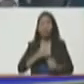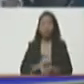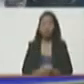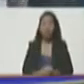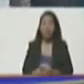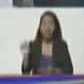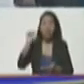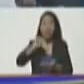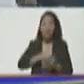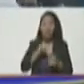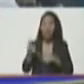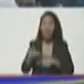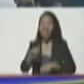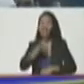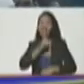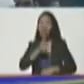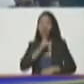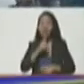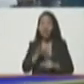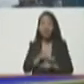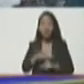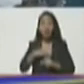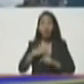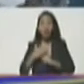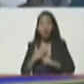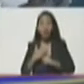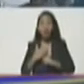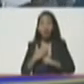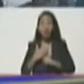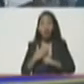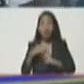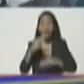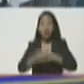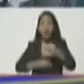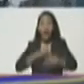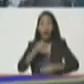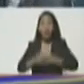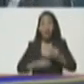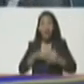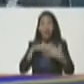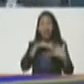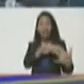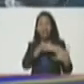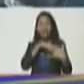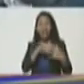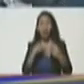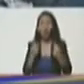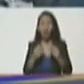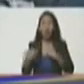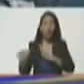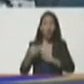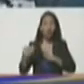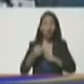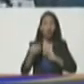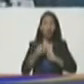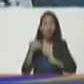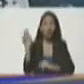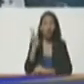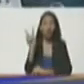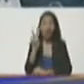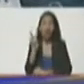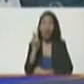medio de esas difíciles circunstancias se recrudeció la guerra económica contra Venezuela y